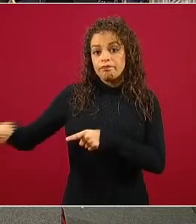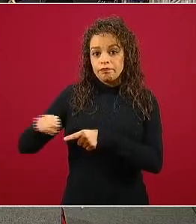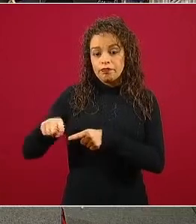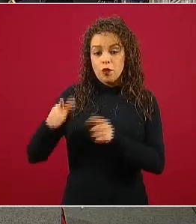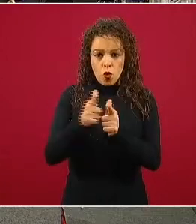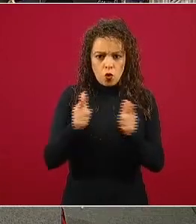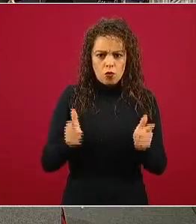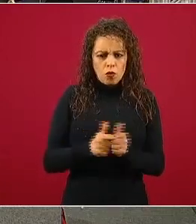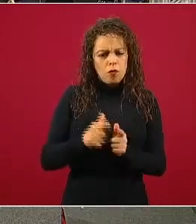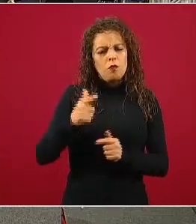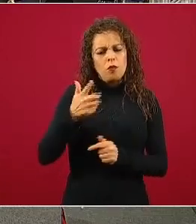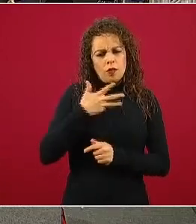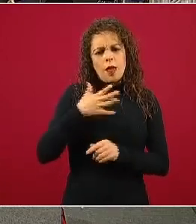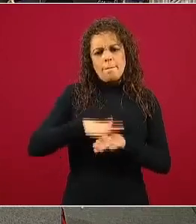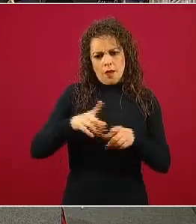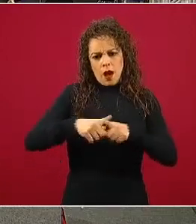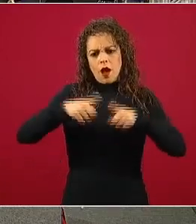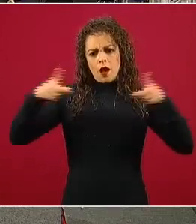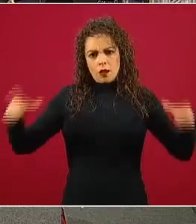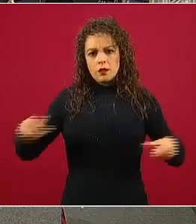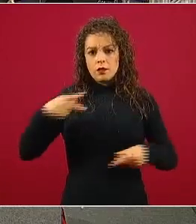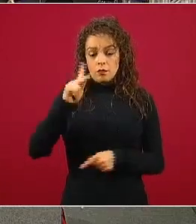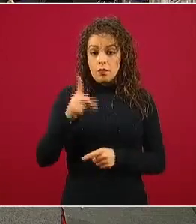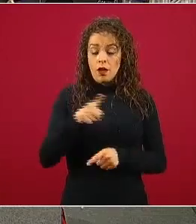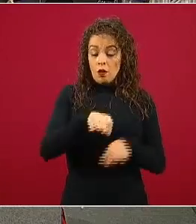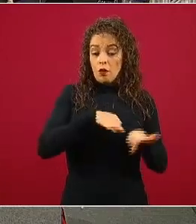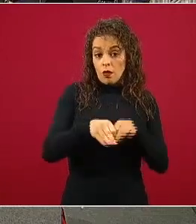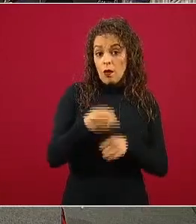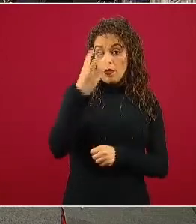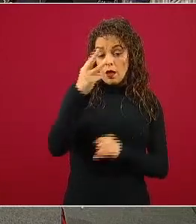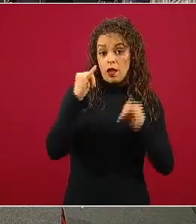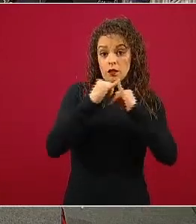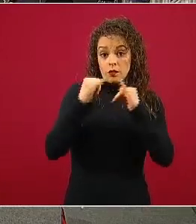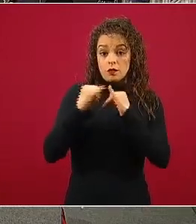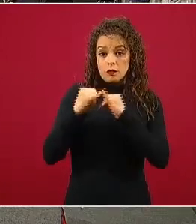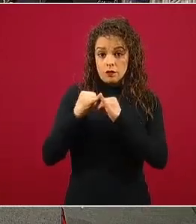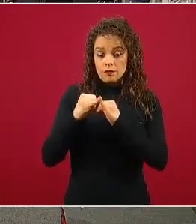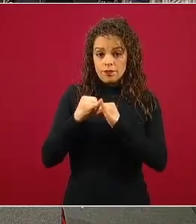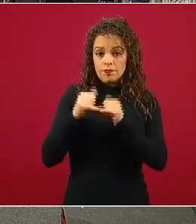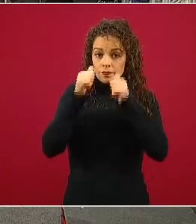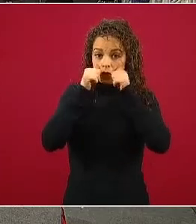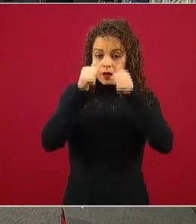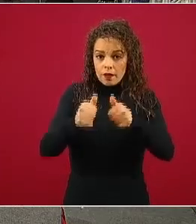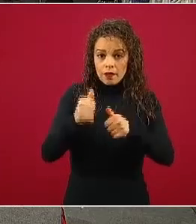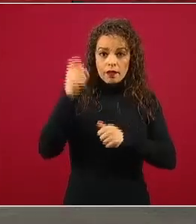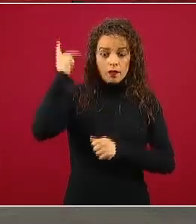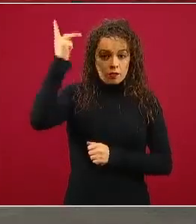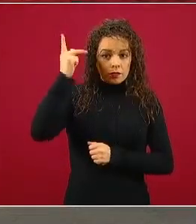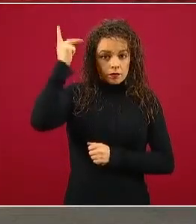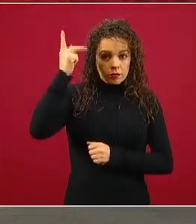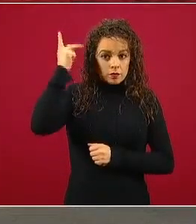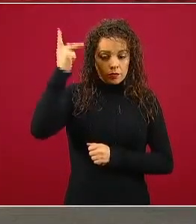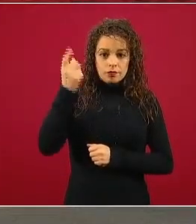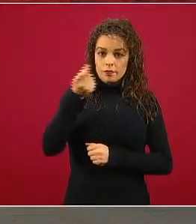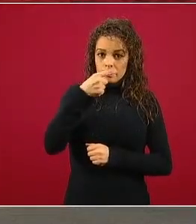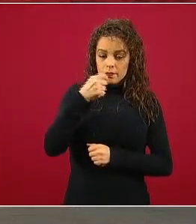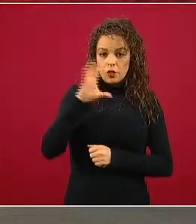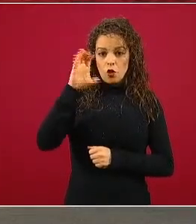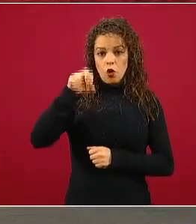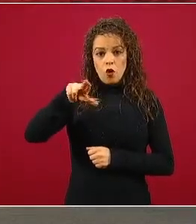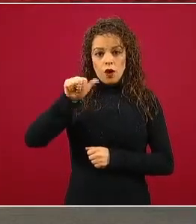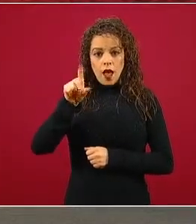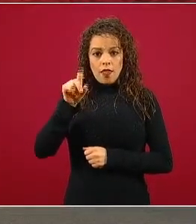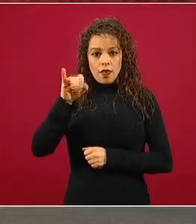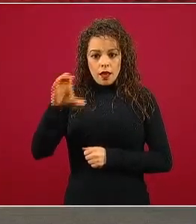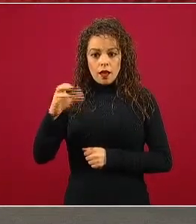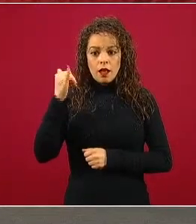amplio, trabajan en estas 3 instituciones, los servicios de atención psiquiátrica, la CONADIC y